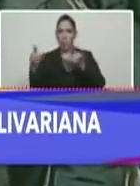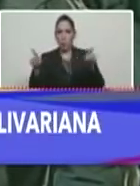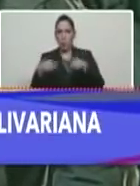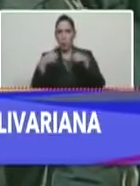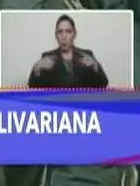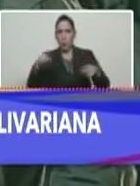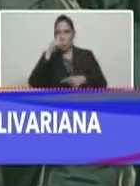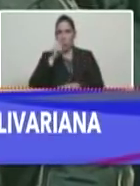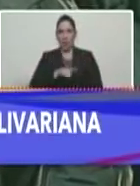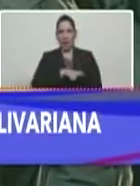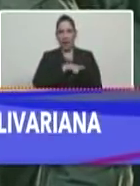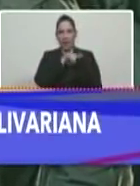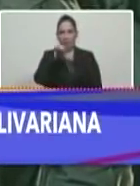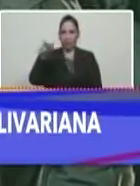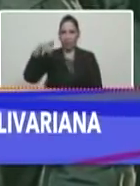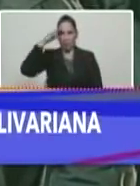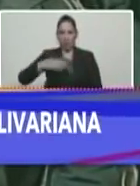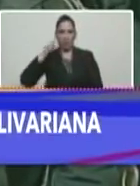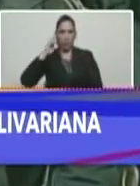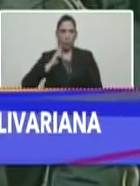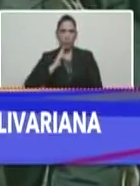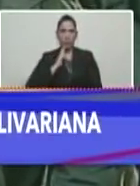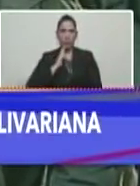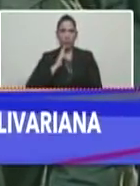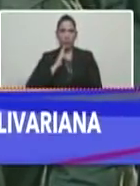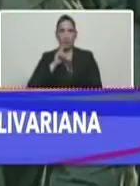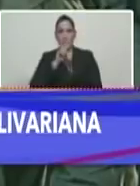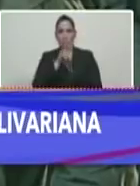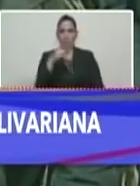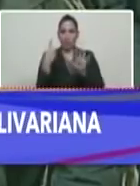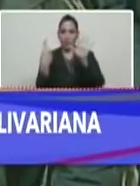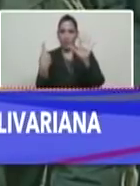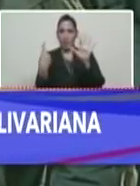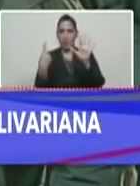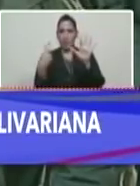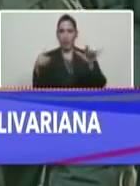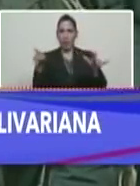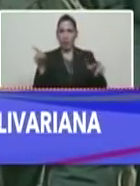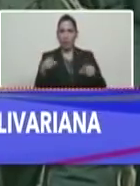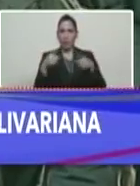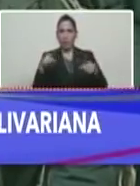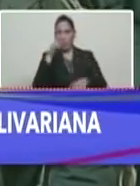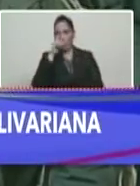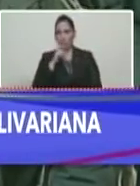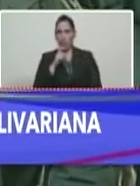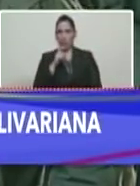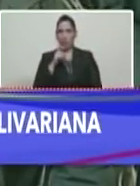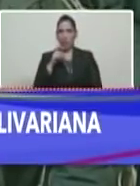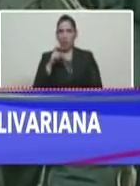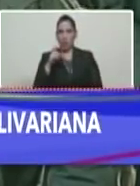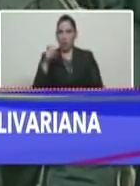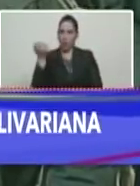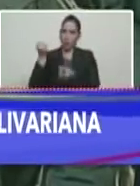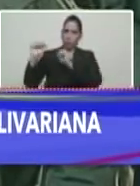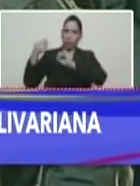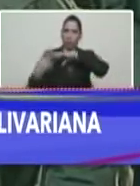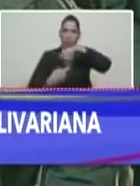de la aviación militar bolivariana y 26 aniversario de la rebelión